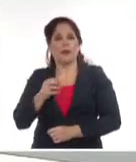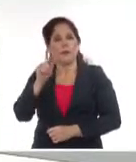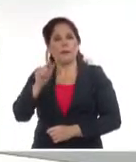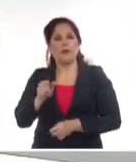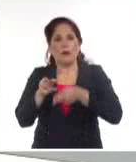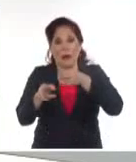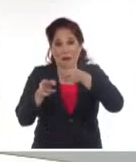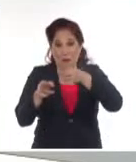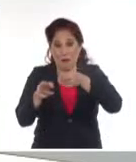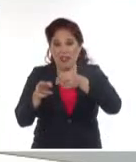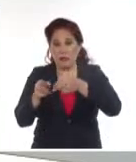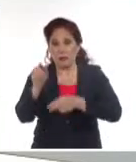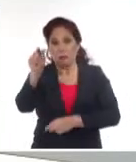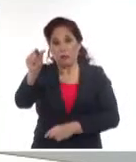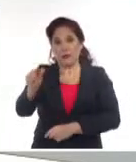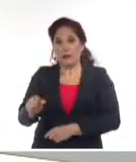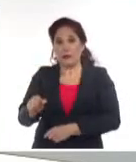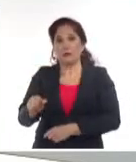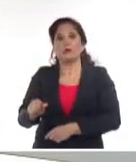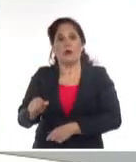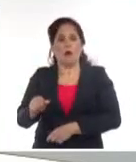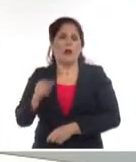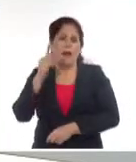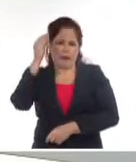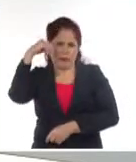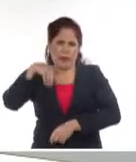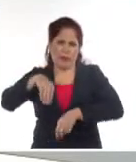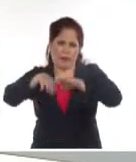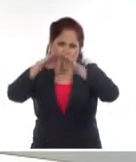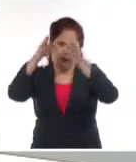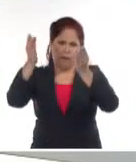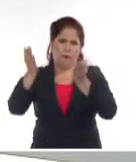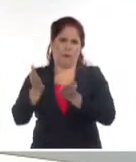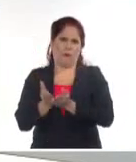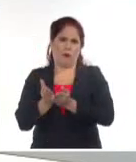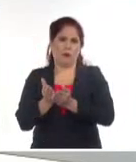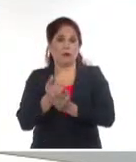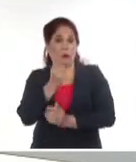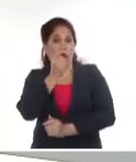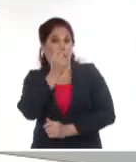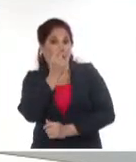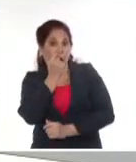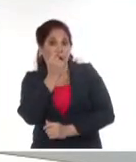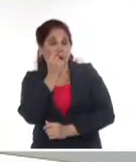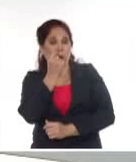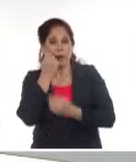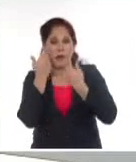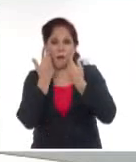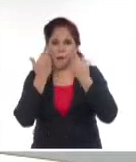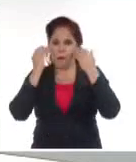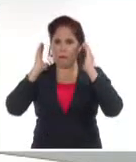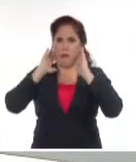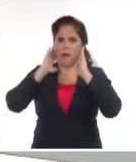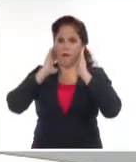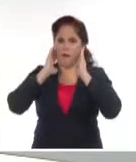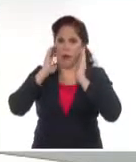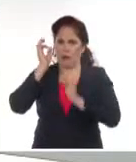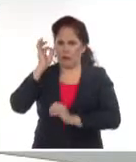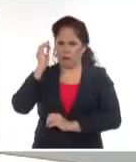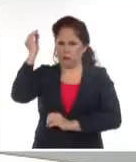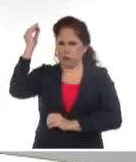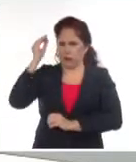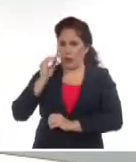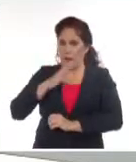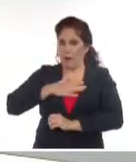sean personalidades mundialmente conocidas. Mancuso es de esos capos que muy seguramente tenga en el futuro su